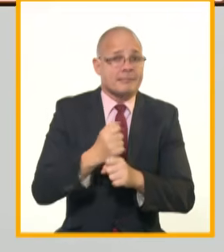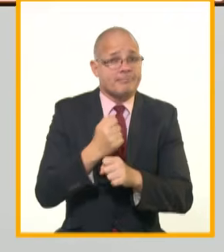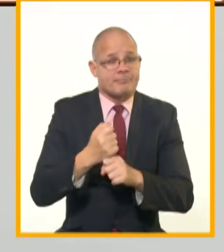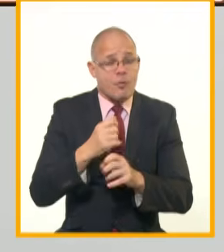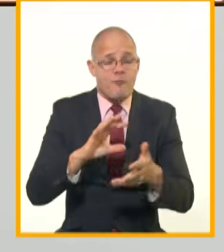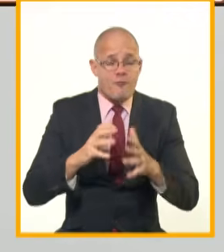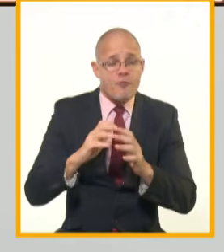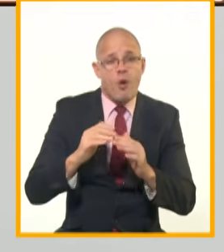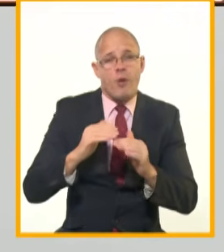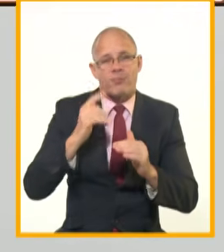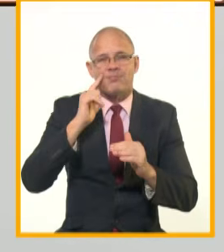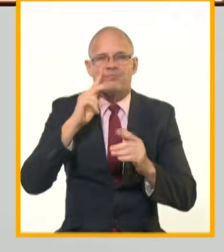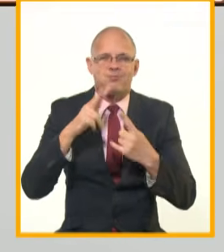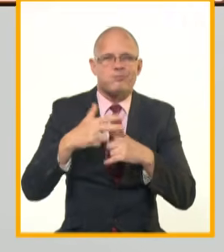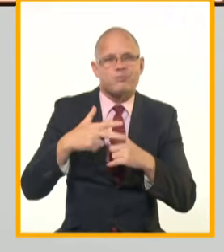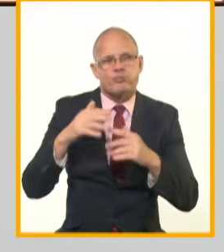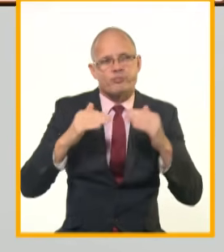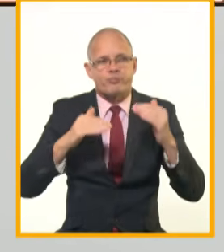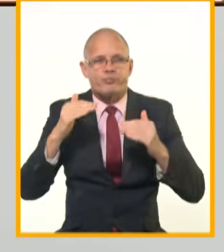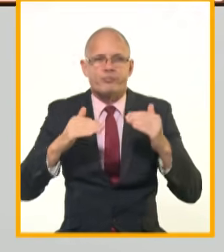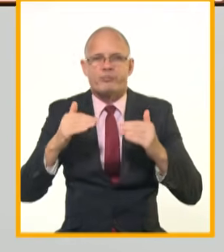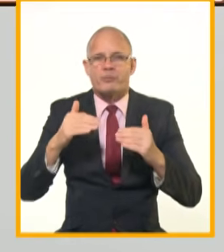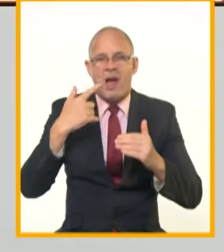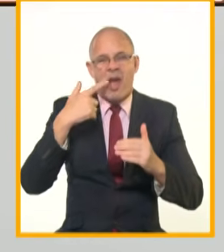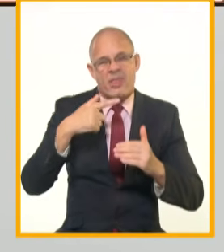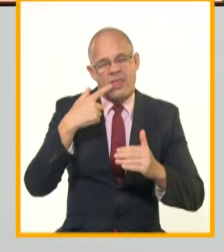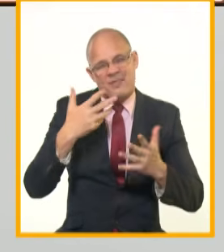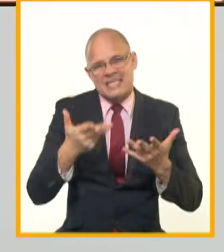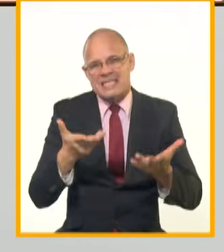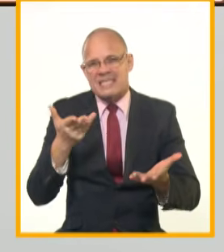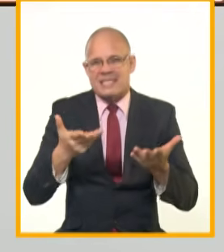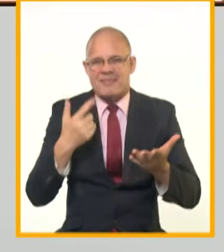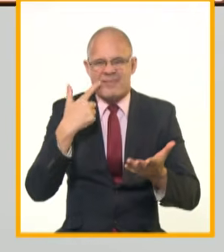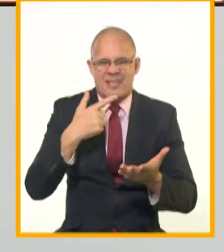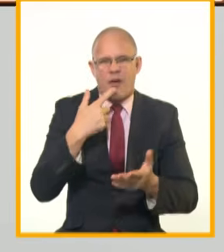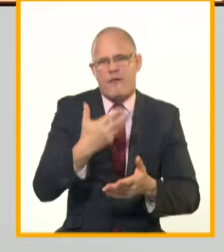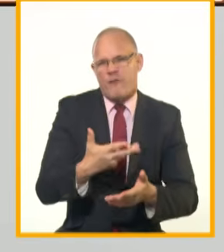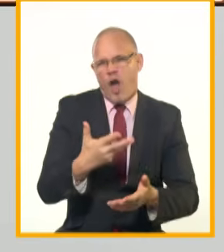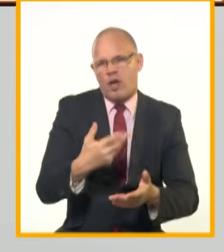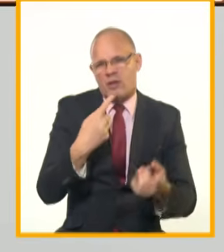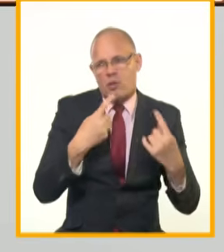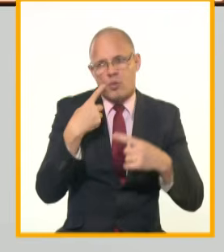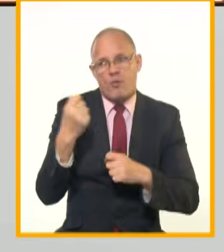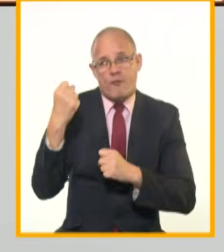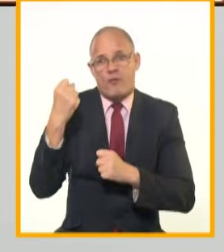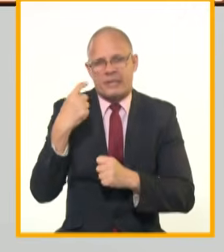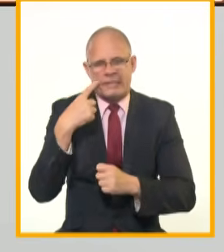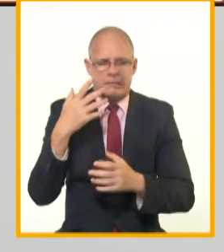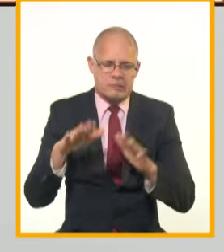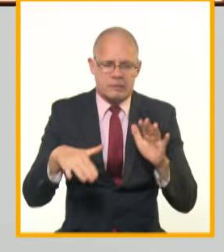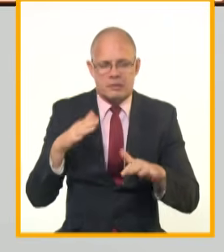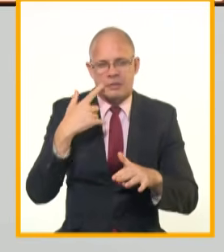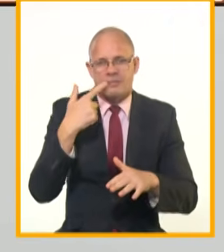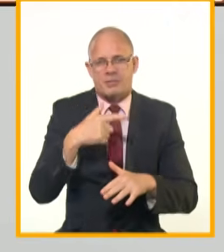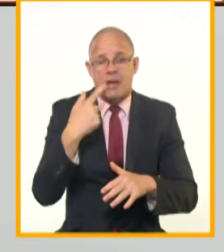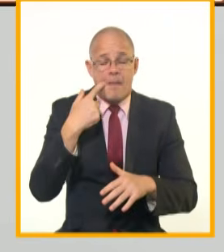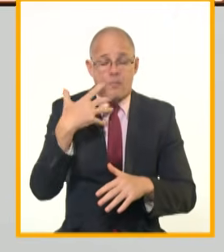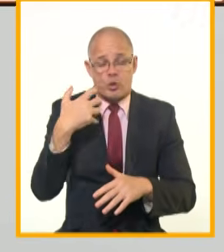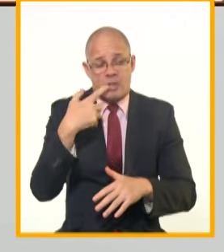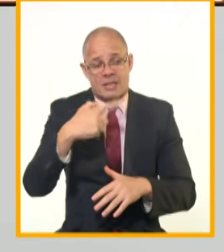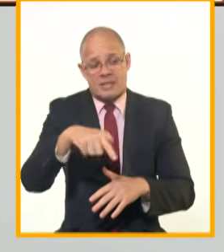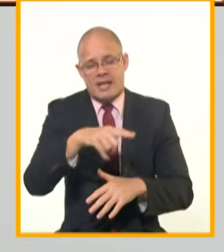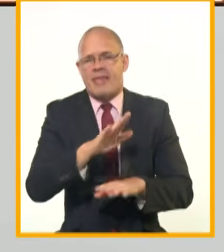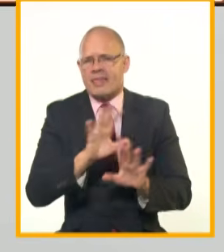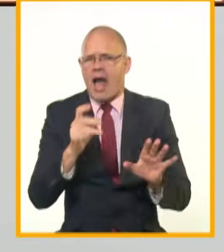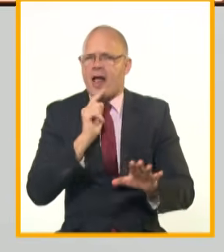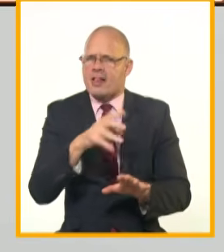Son infraestructuras más débiles que en otros lugares, aunque lo más importante, que es el ser humano que está